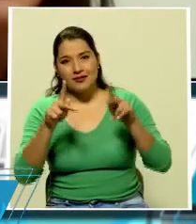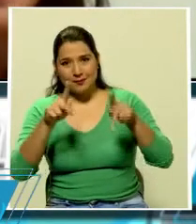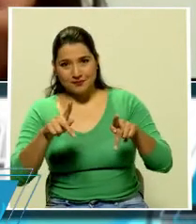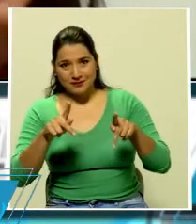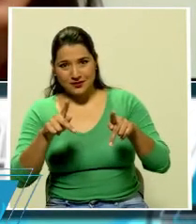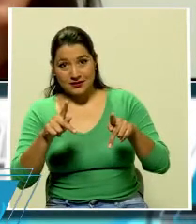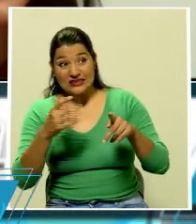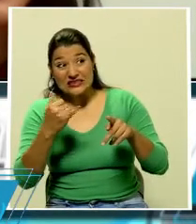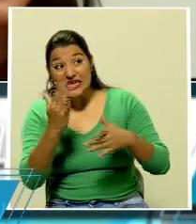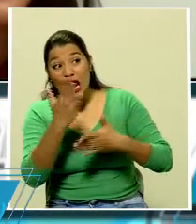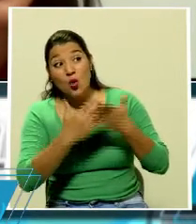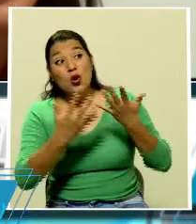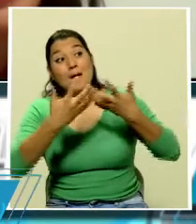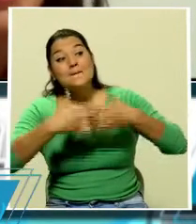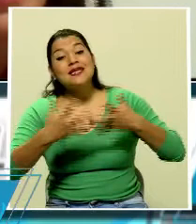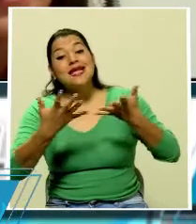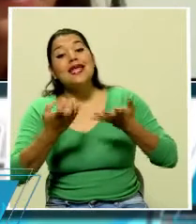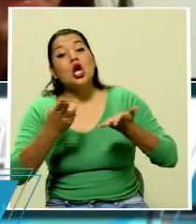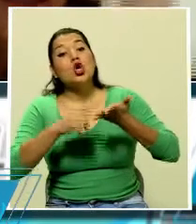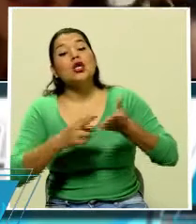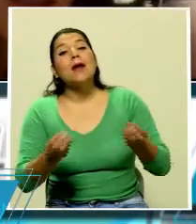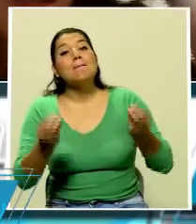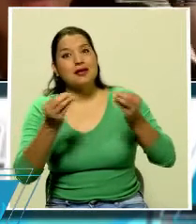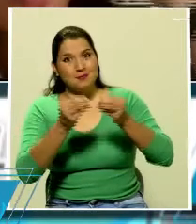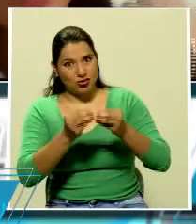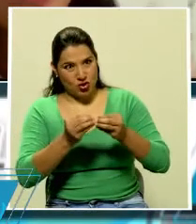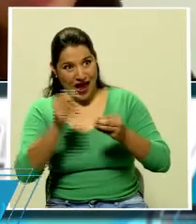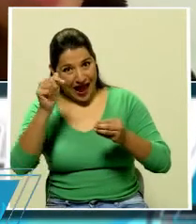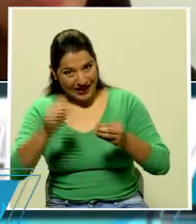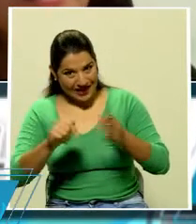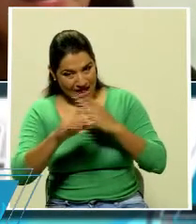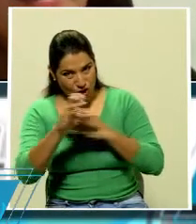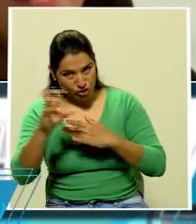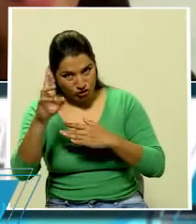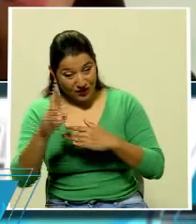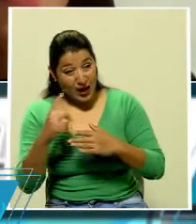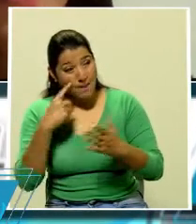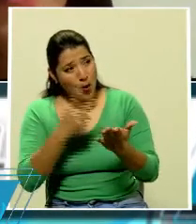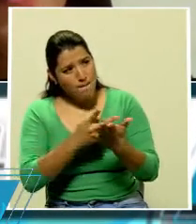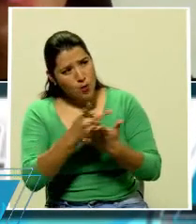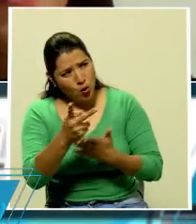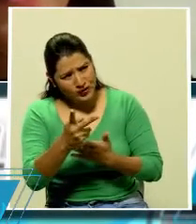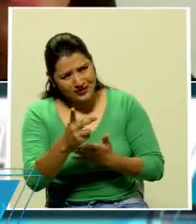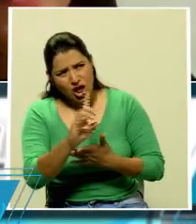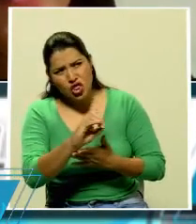más intención de contratar? Y también por tamaño de empresa, ¿qué tipo de